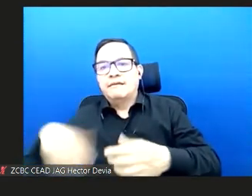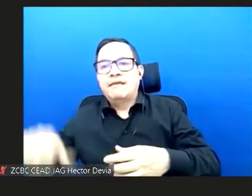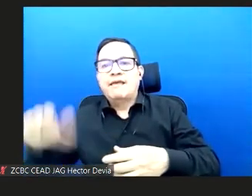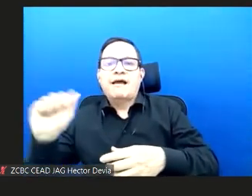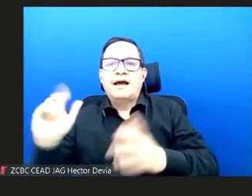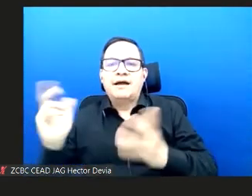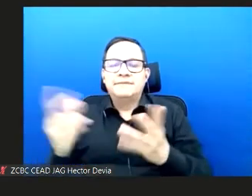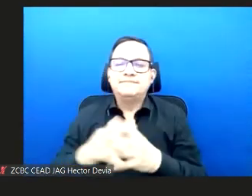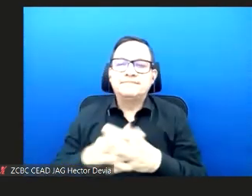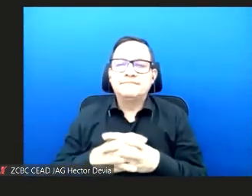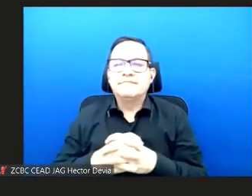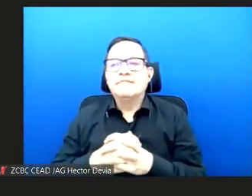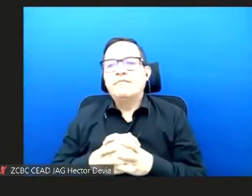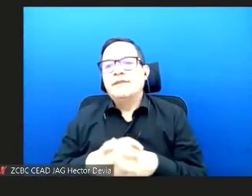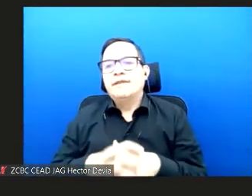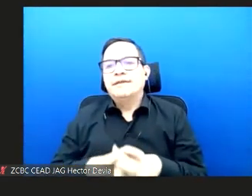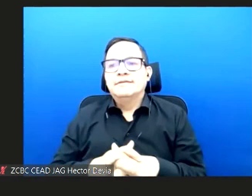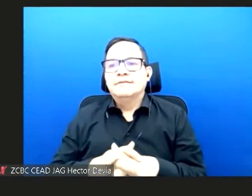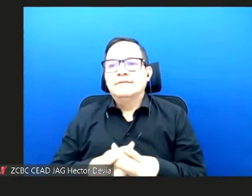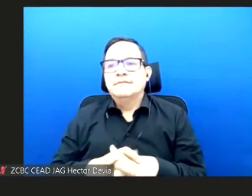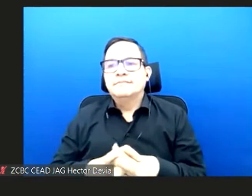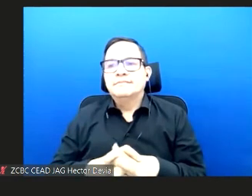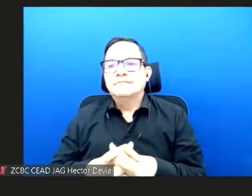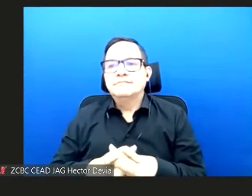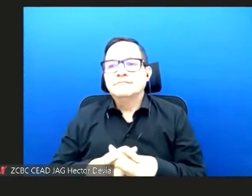tal manera que